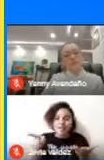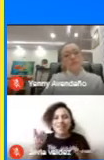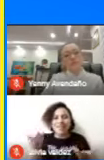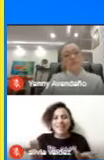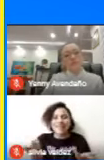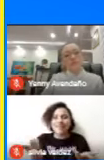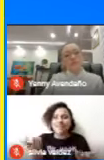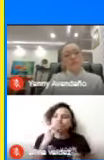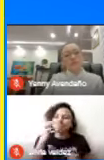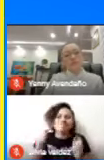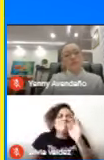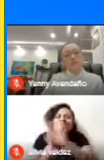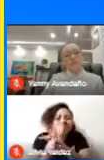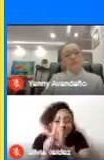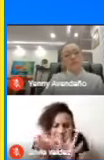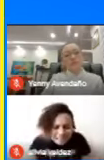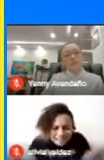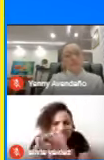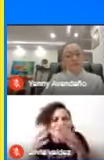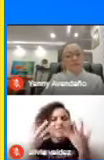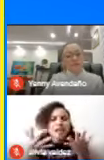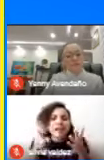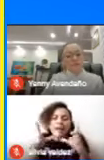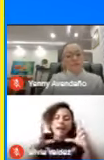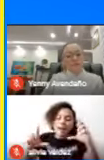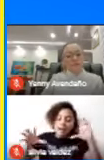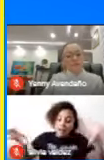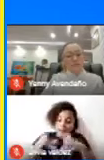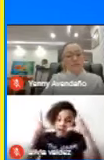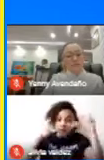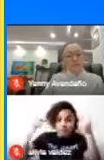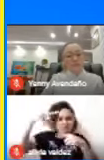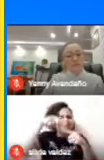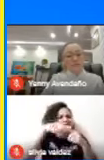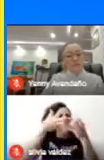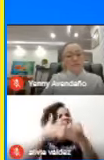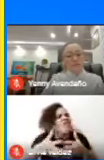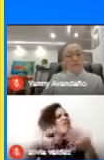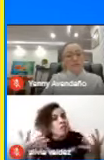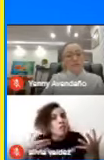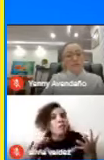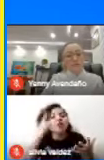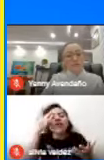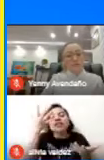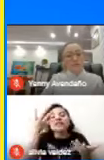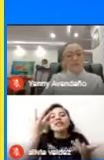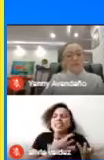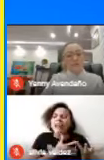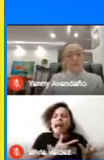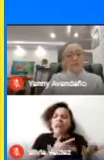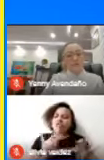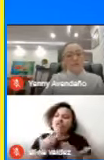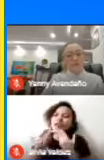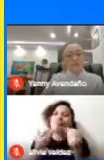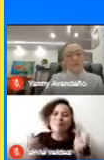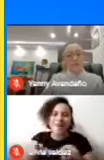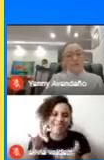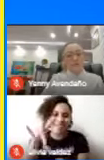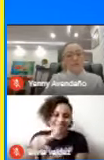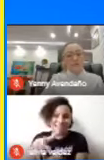un factor muy importante en la actividad del turismo. El turismo funciona por sentidos de confianza y